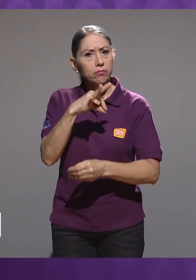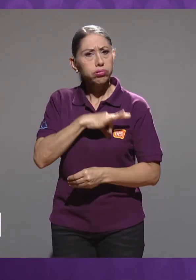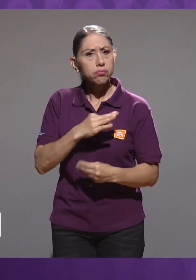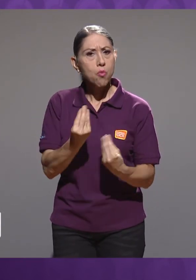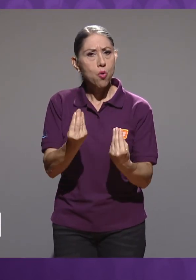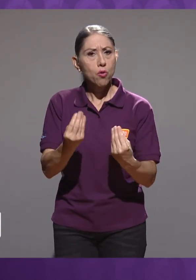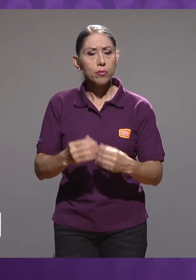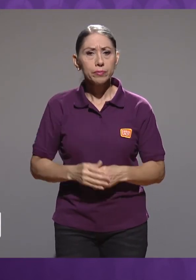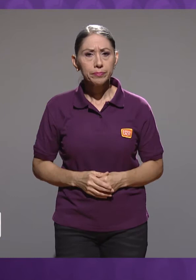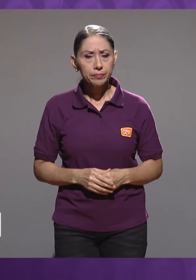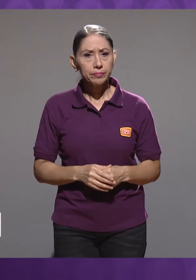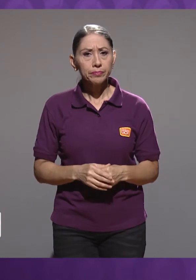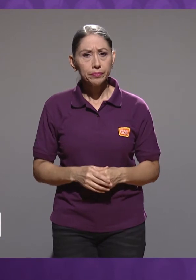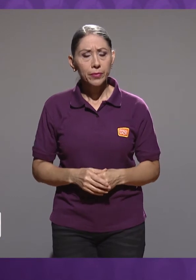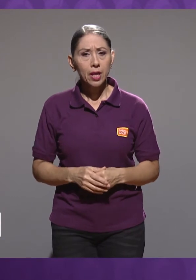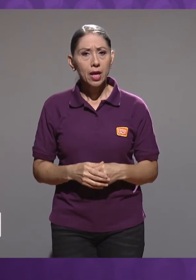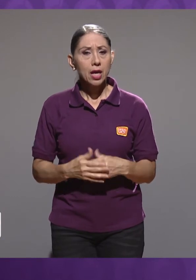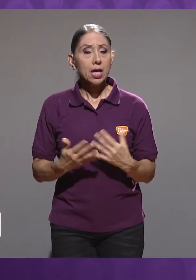dar. Y